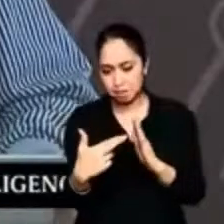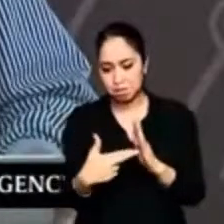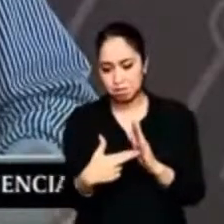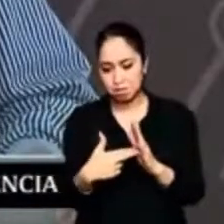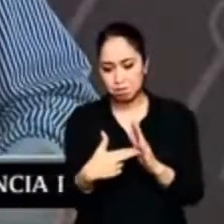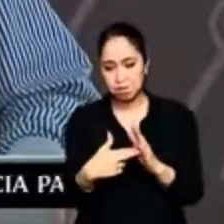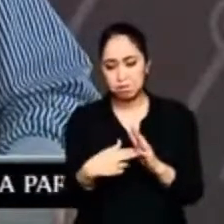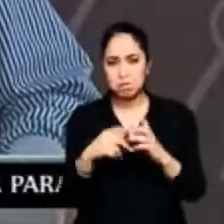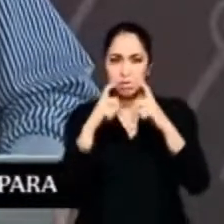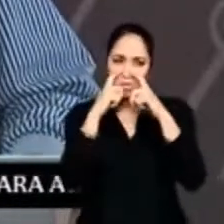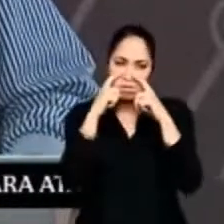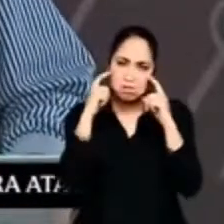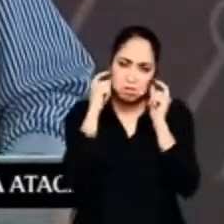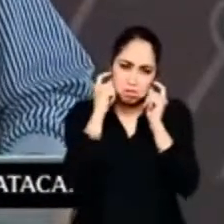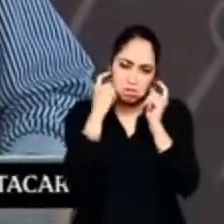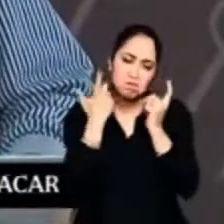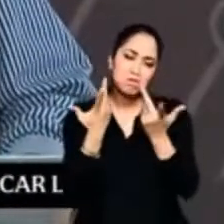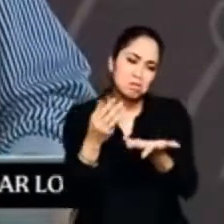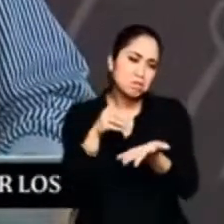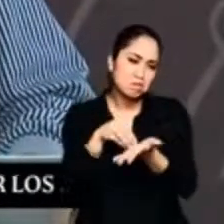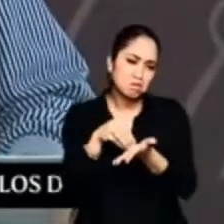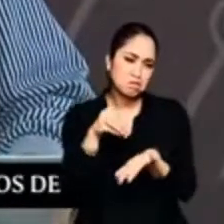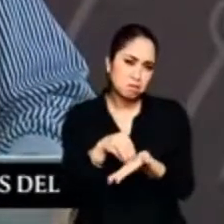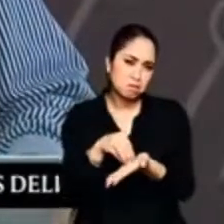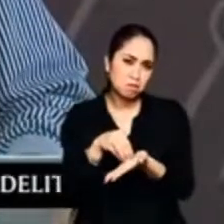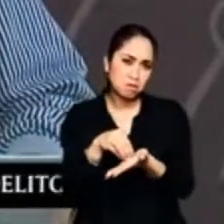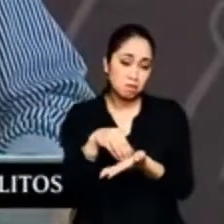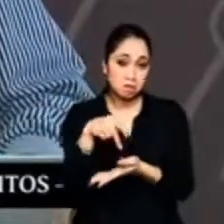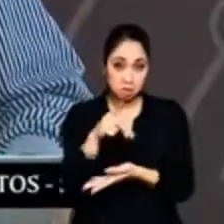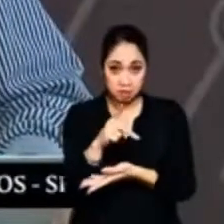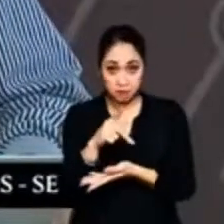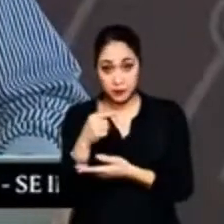el cubrebocas, necesitamos mantener el gel,